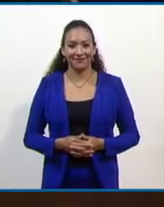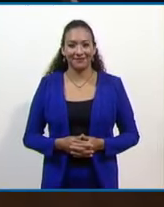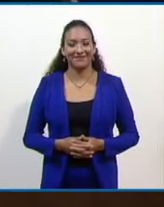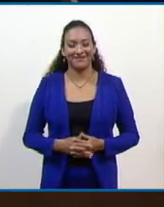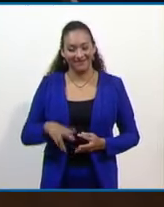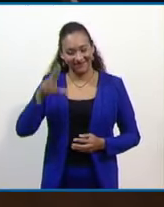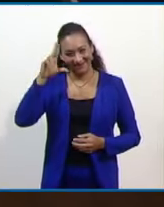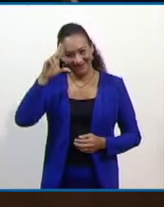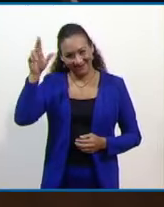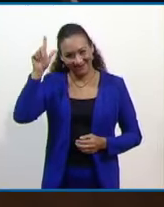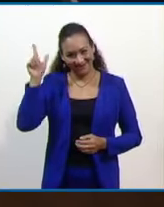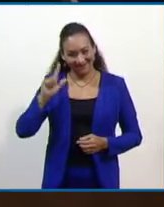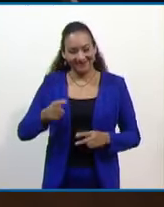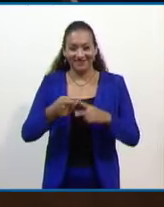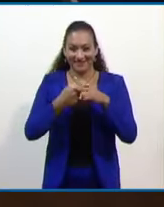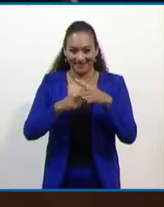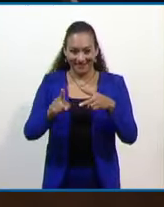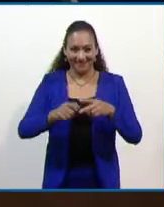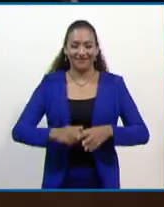Eusiris. Y es así como iniciamos.